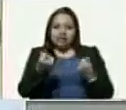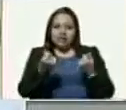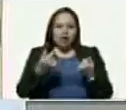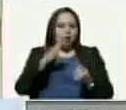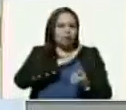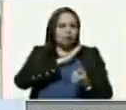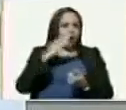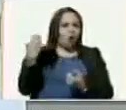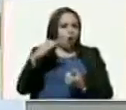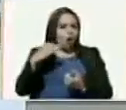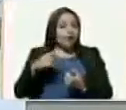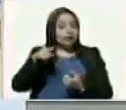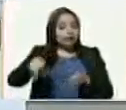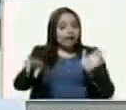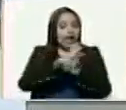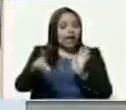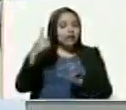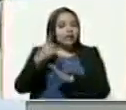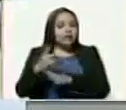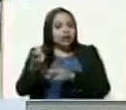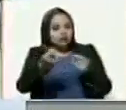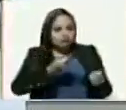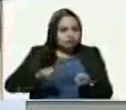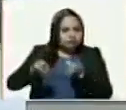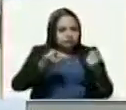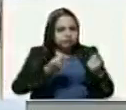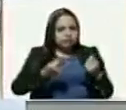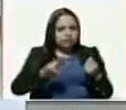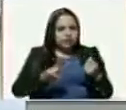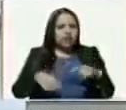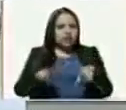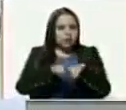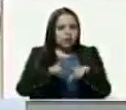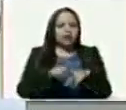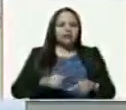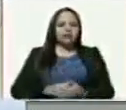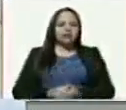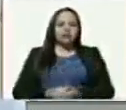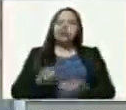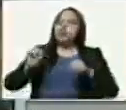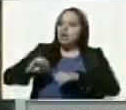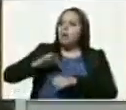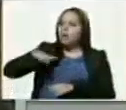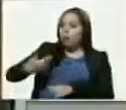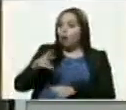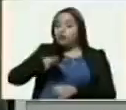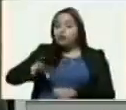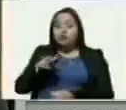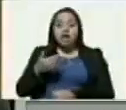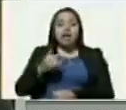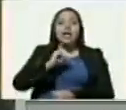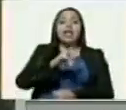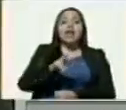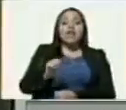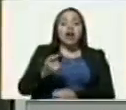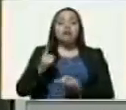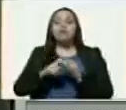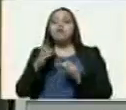tiene que buscar pechar esta moneda. Es una moneda extranjera, ¿verdad? Es una moneda extranjera. Una moneda extranjera y también el peso colombiano.